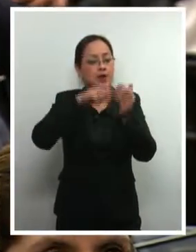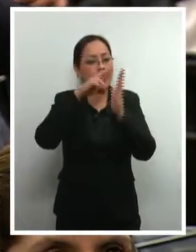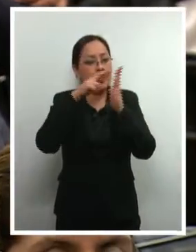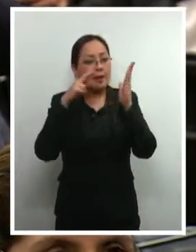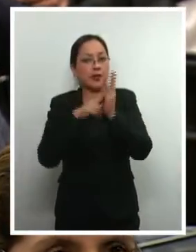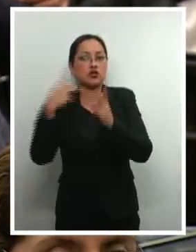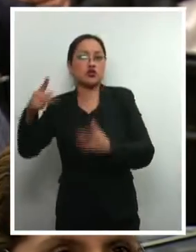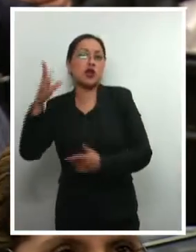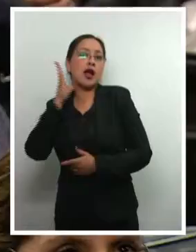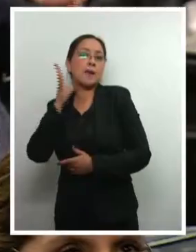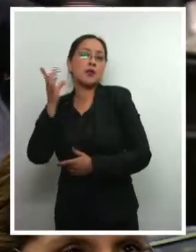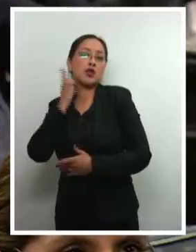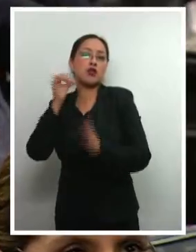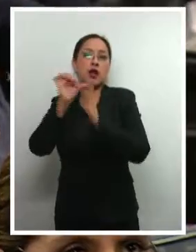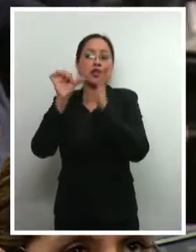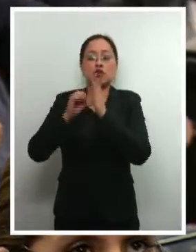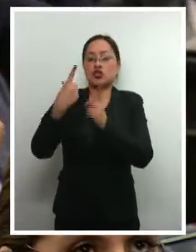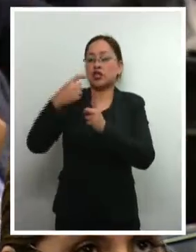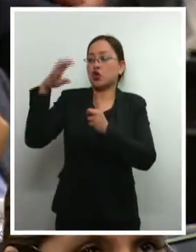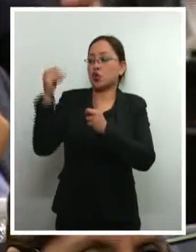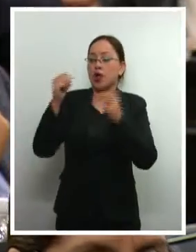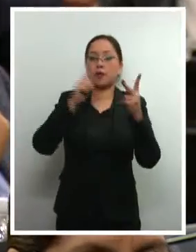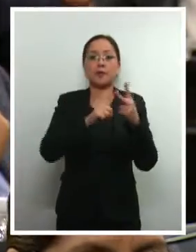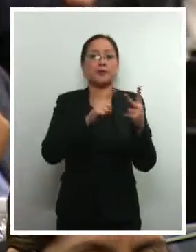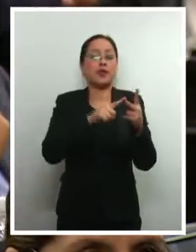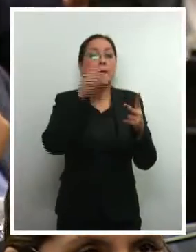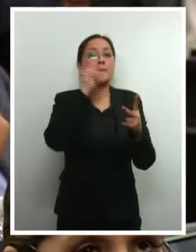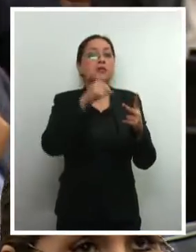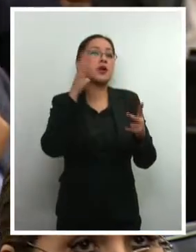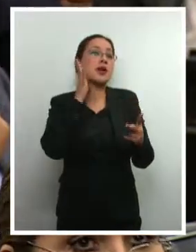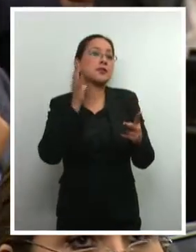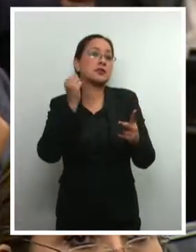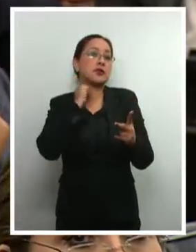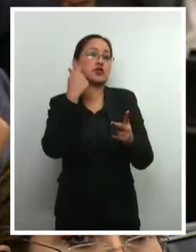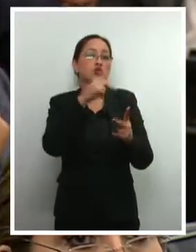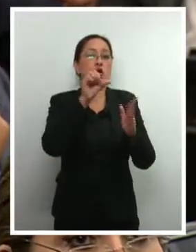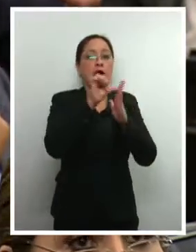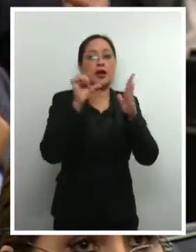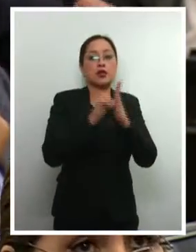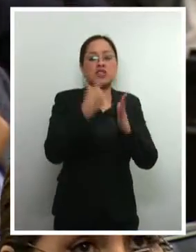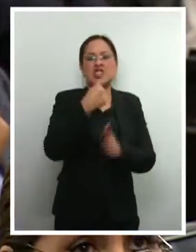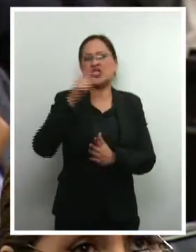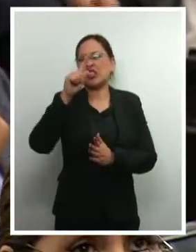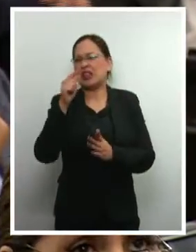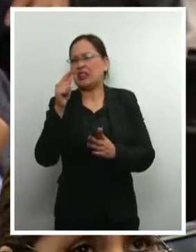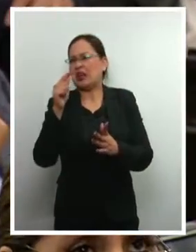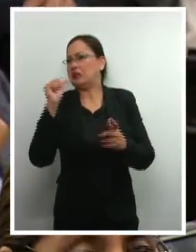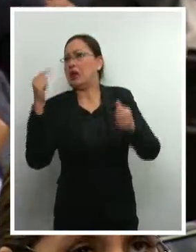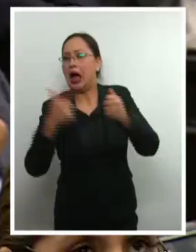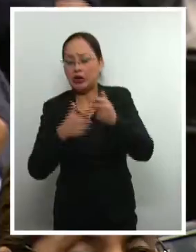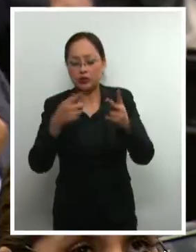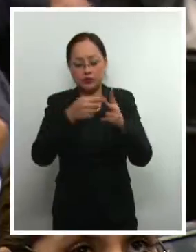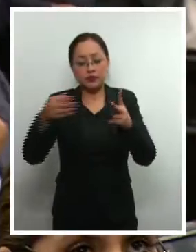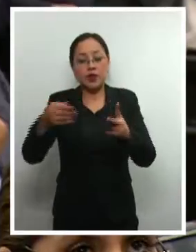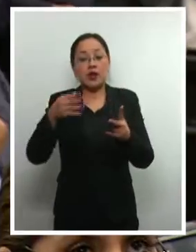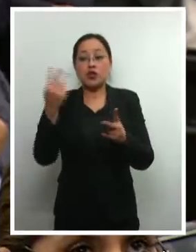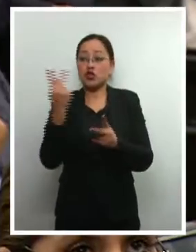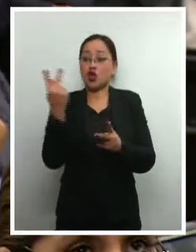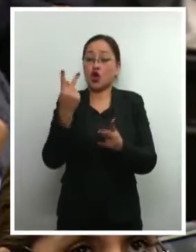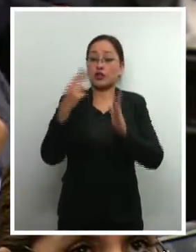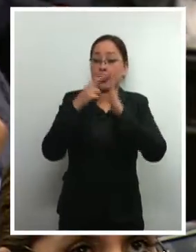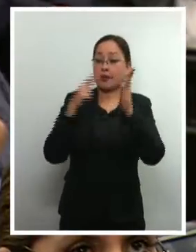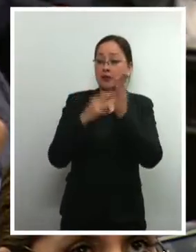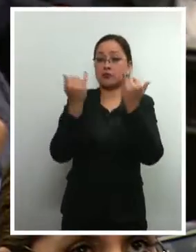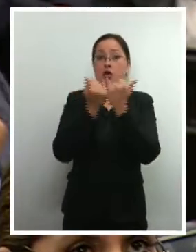Cámara de Diputados en el 109 o a los reglamentos de la Cámara de Senadores en el 165, evidentemente en estos